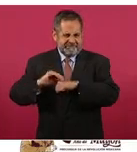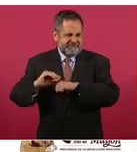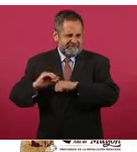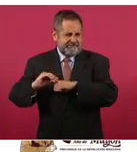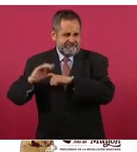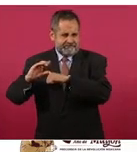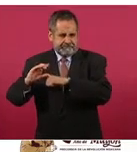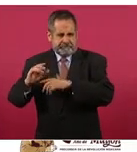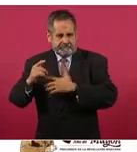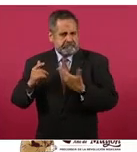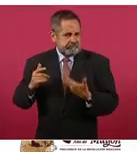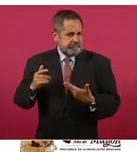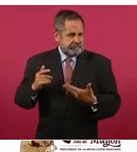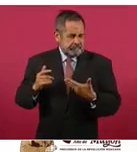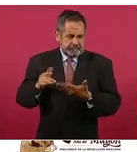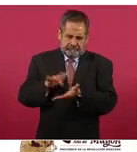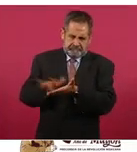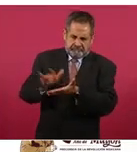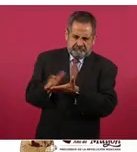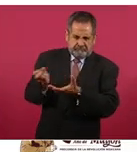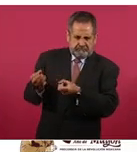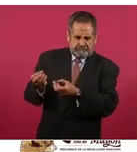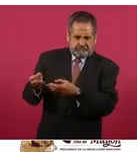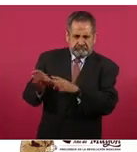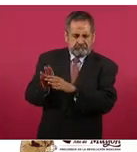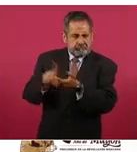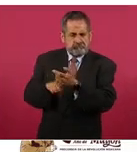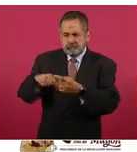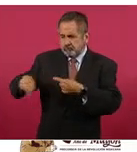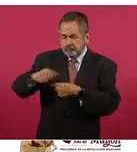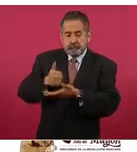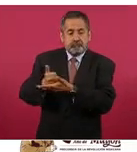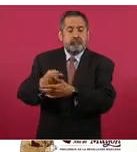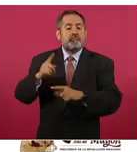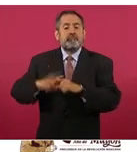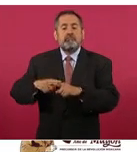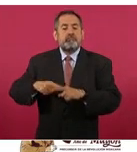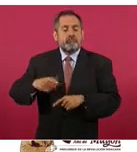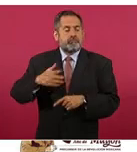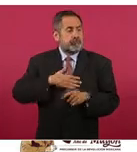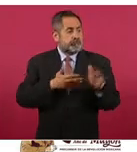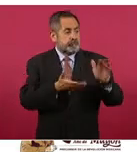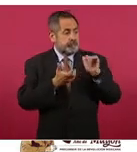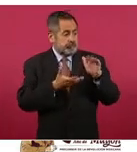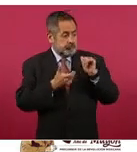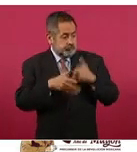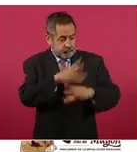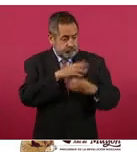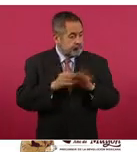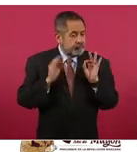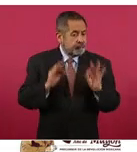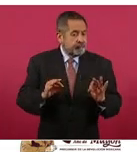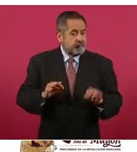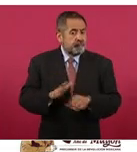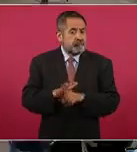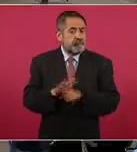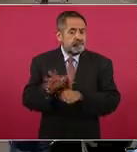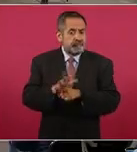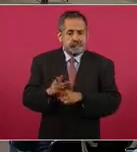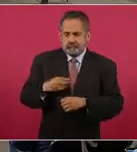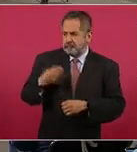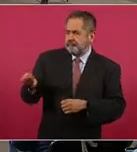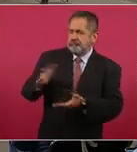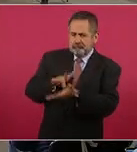también en los estímulos está siendo completamente absorbido por el incremento de la recaudación. La siguiente, por